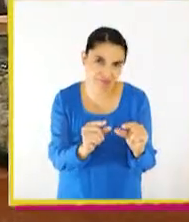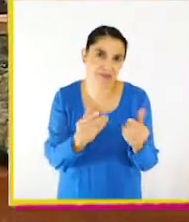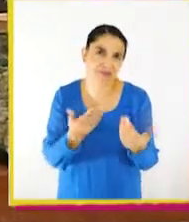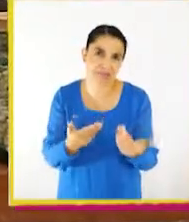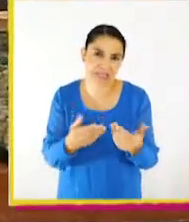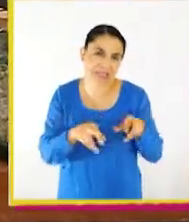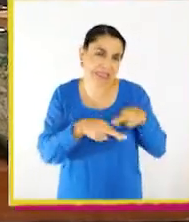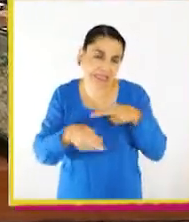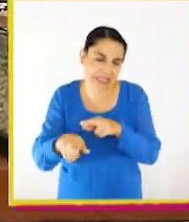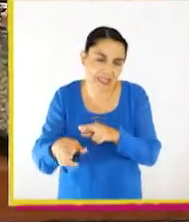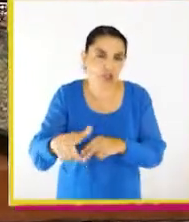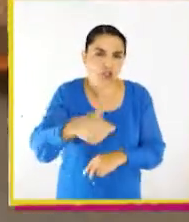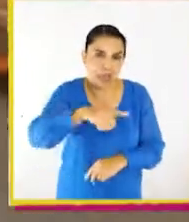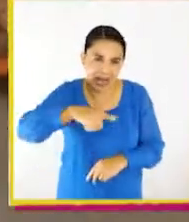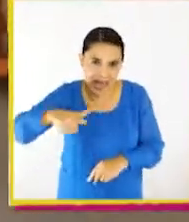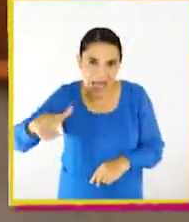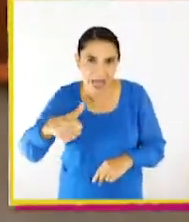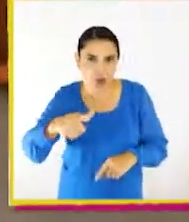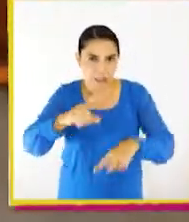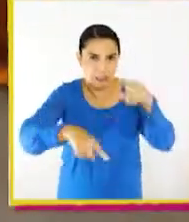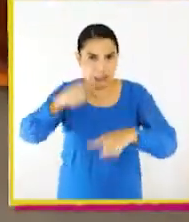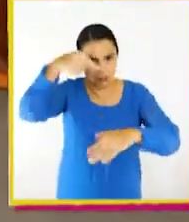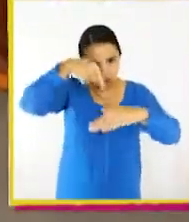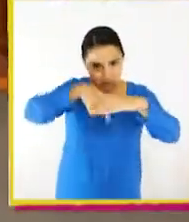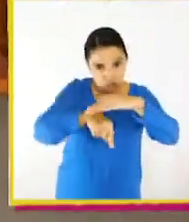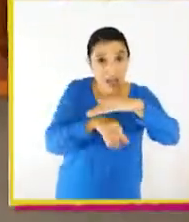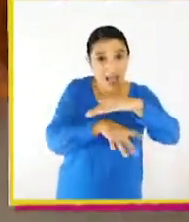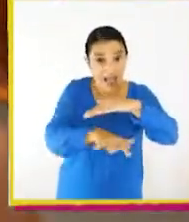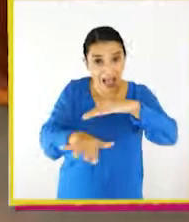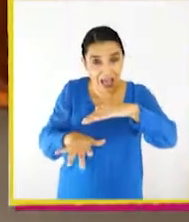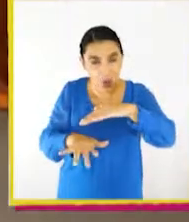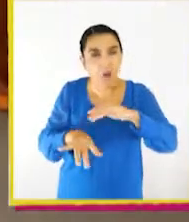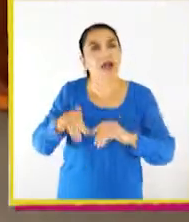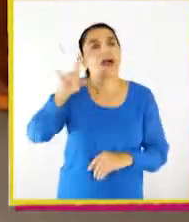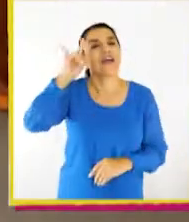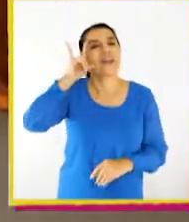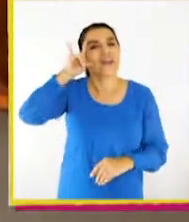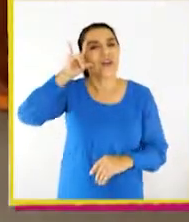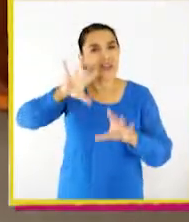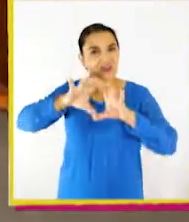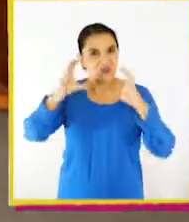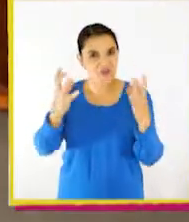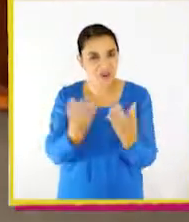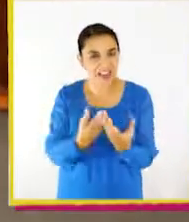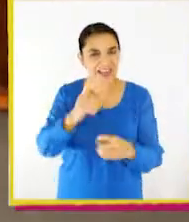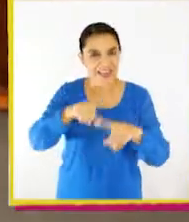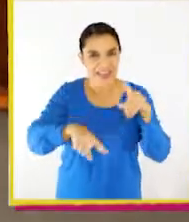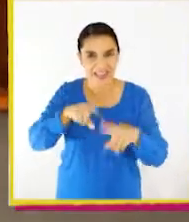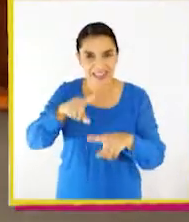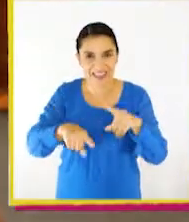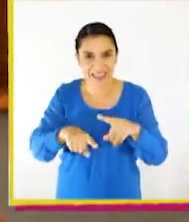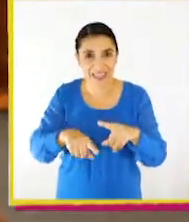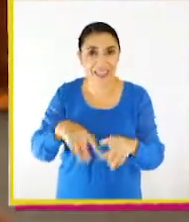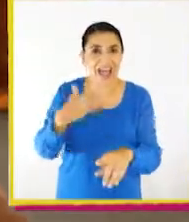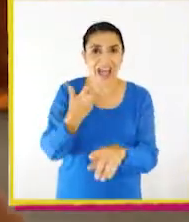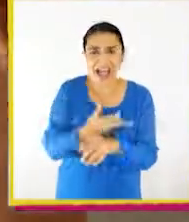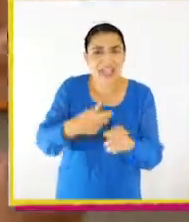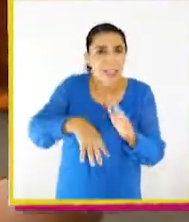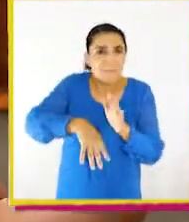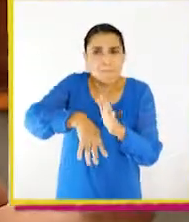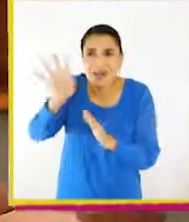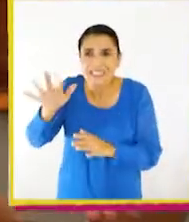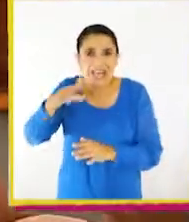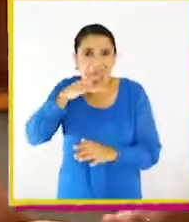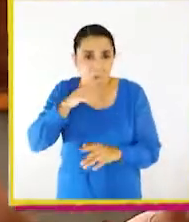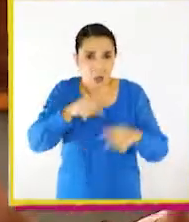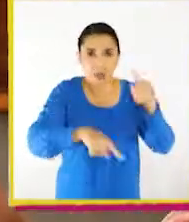cantidad que el agua salada, en ríos, lagos y aguas subterráneas. También recordamos que el planeta Tierra está formado por mucha más